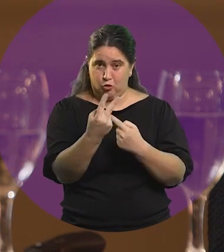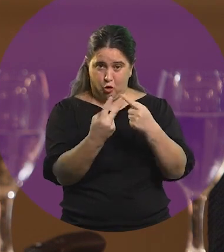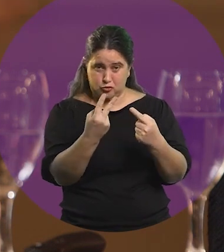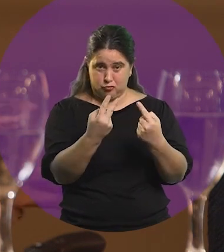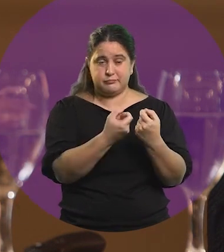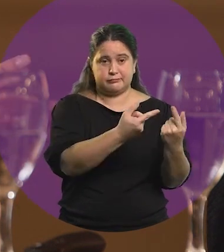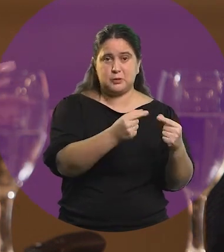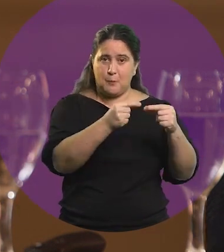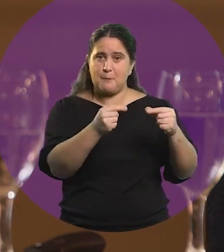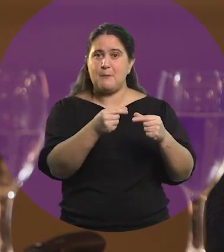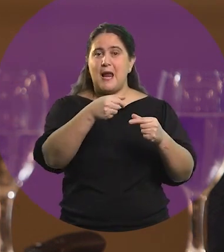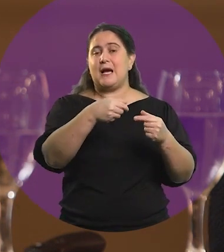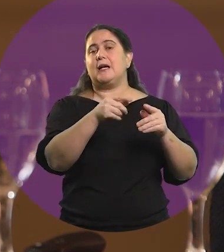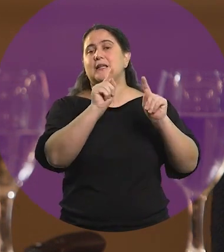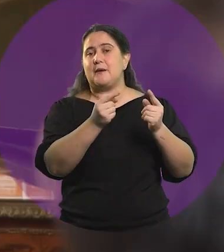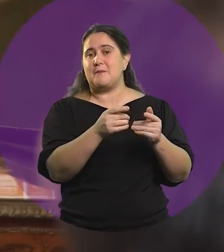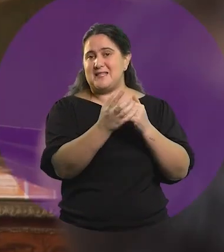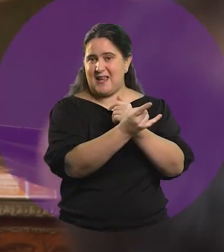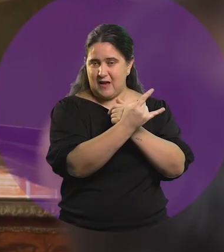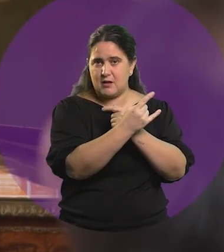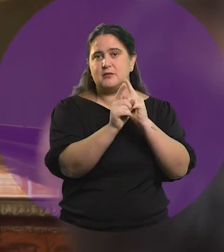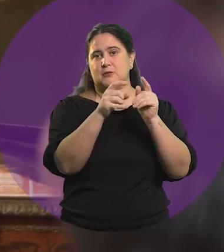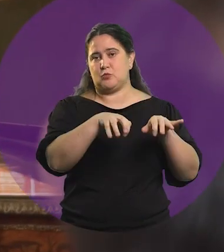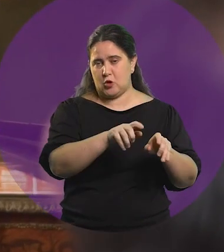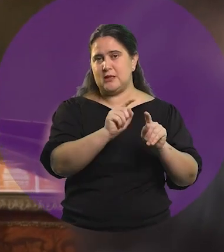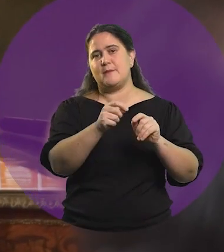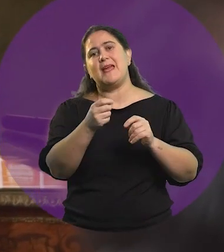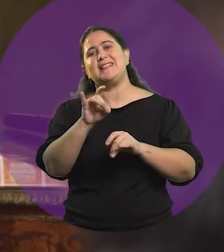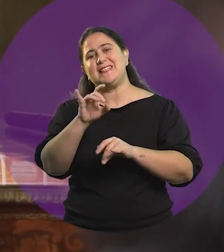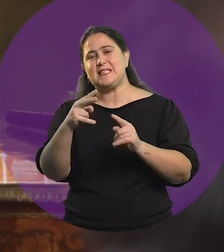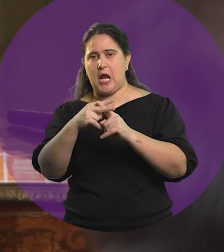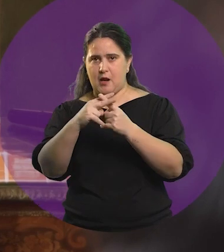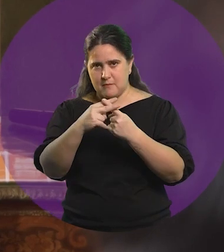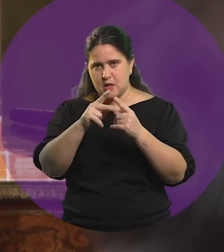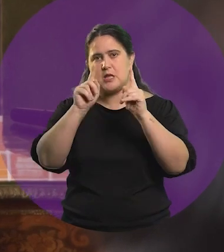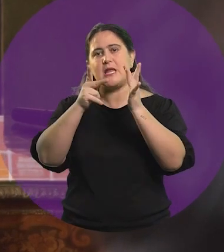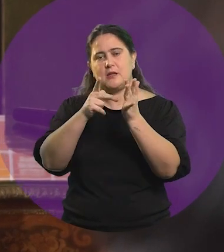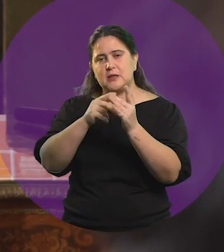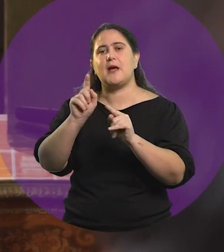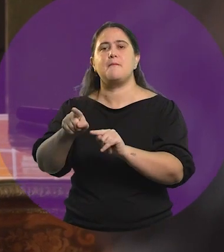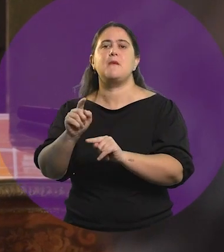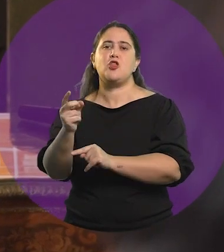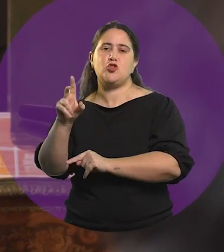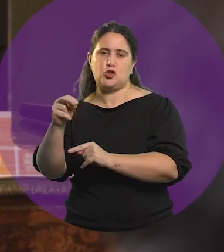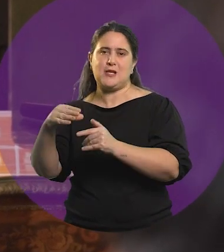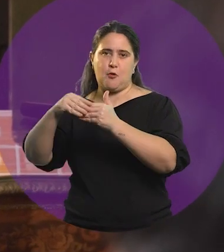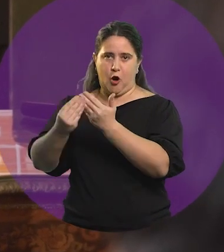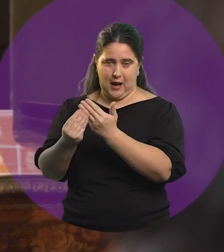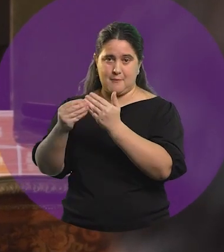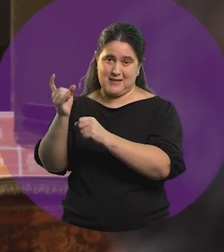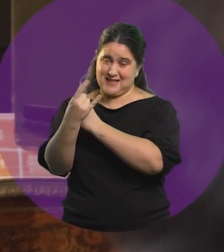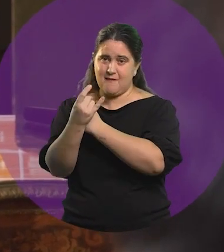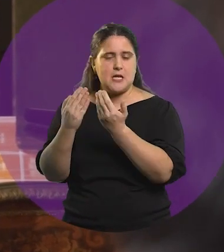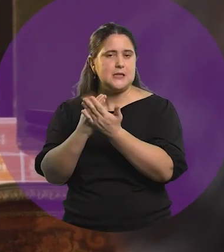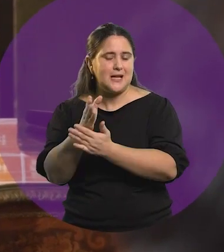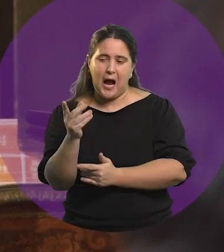las ceibalitas y las placas microbit. Analizamos 15 herramientas digitales, 12 programas de Ceibal, y en cada uno de esos que hicimos medimos el indicador